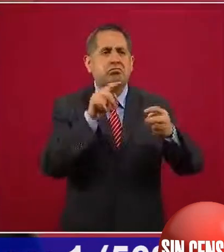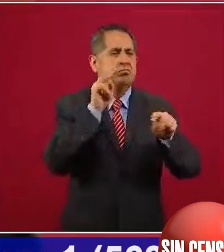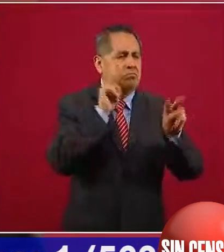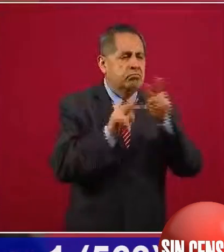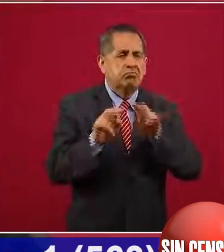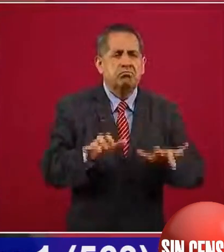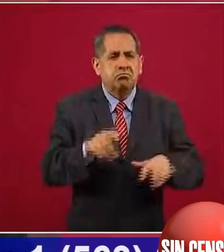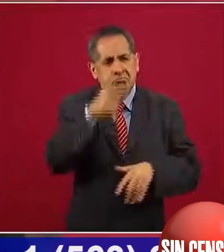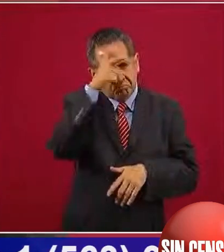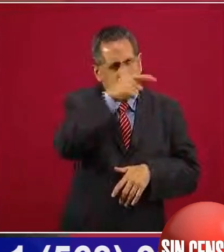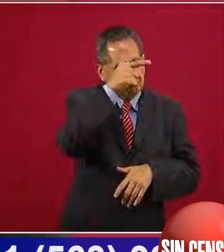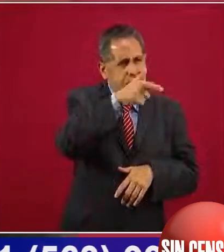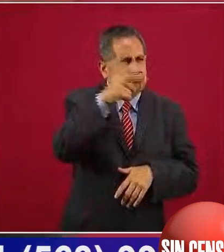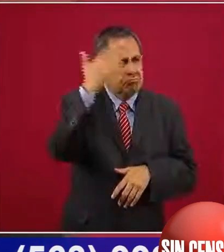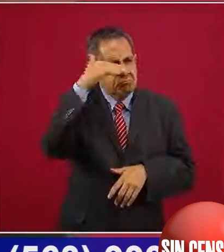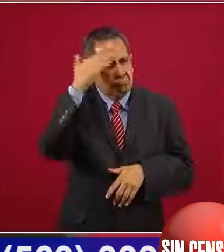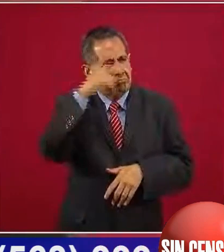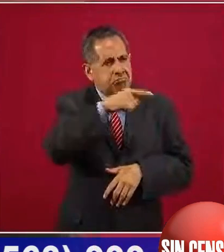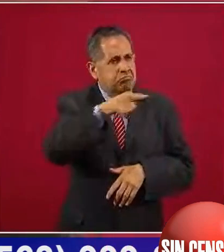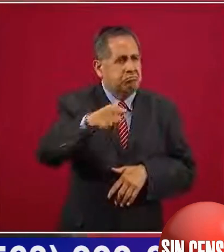ducto y sonaba la alarma